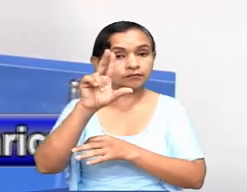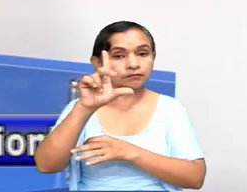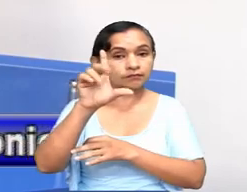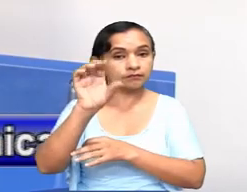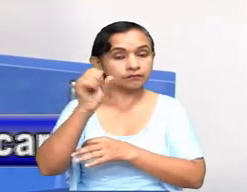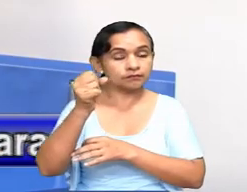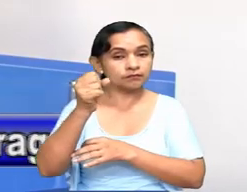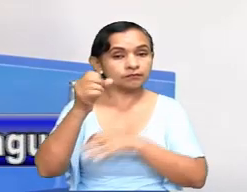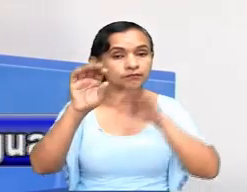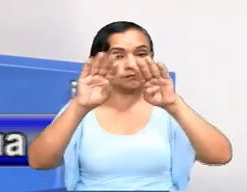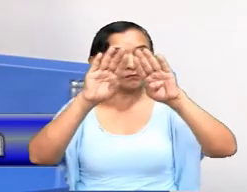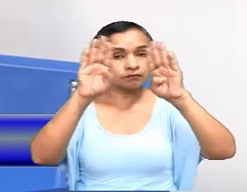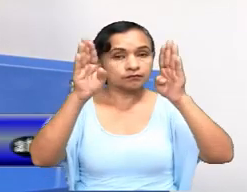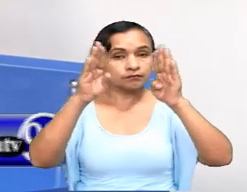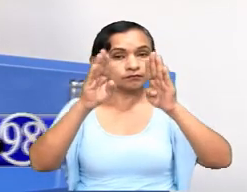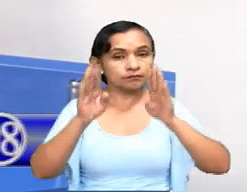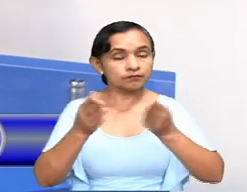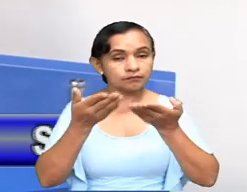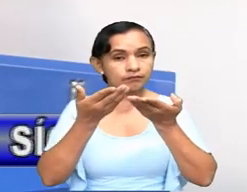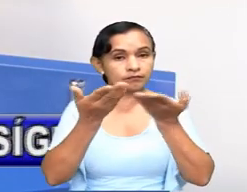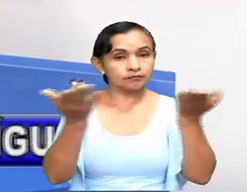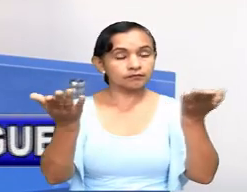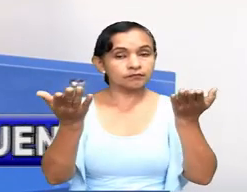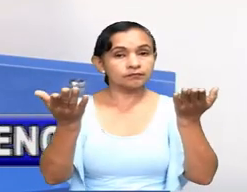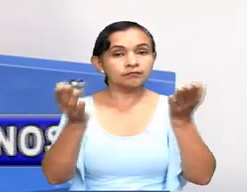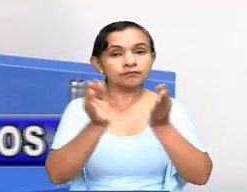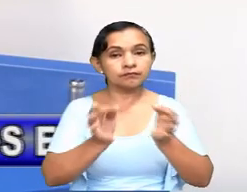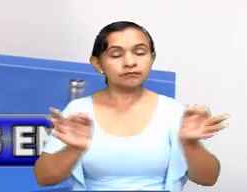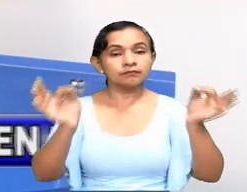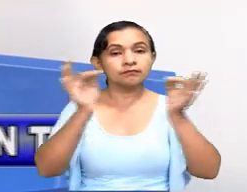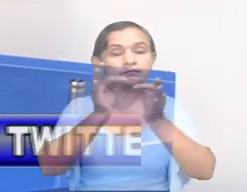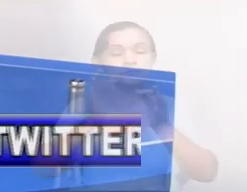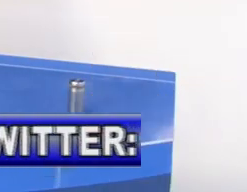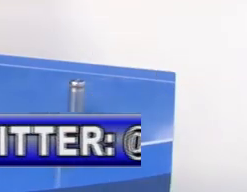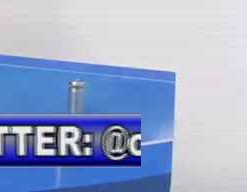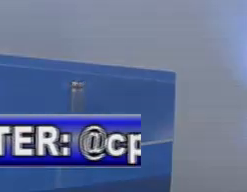respecto, Vanessa Paz nos brinda más detalles de esta importante información.